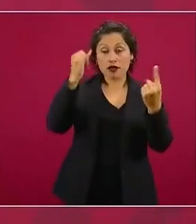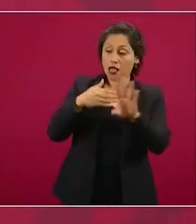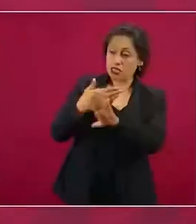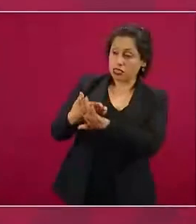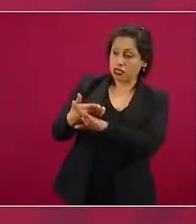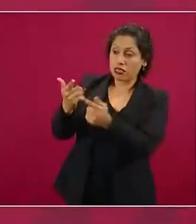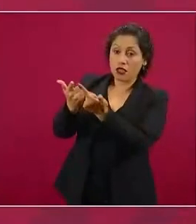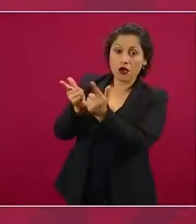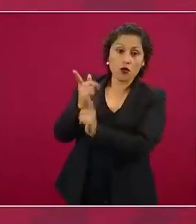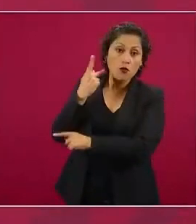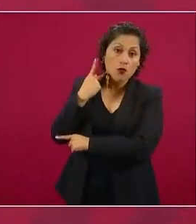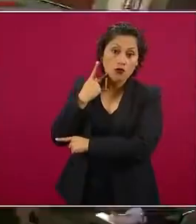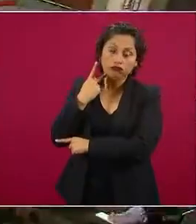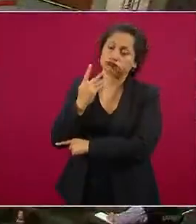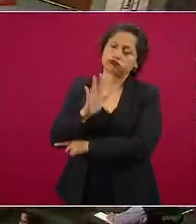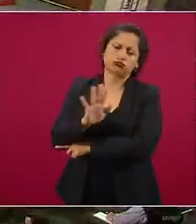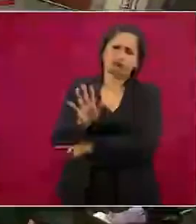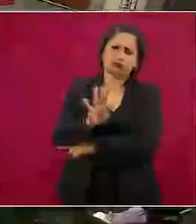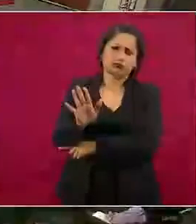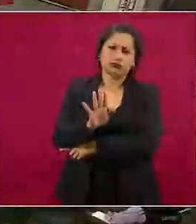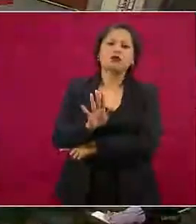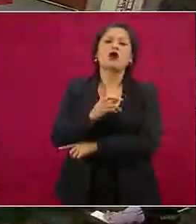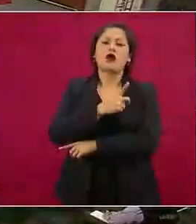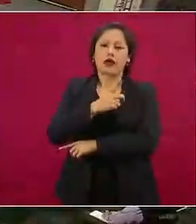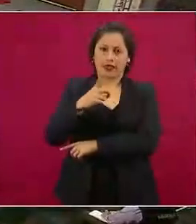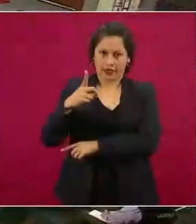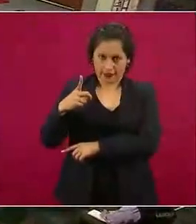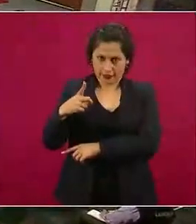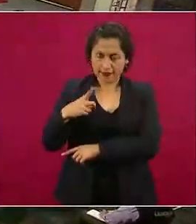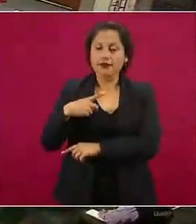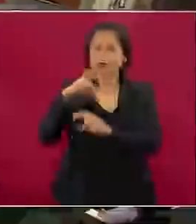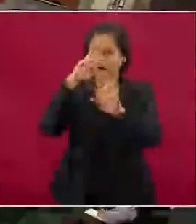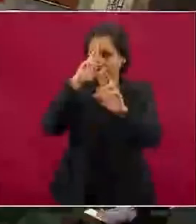El dirigente tiene que actuar con responsabilidad y con humildad